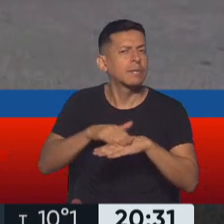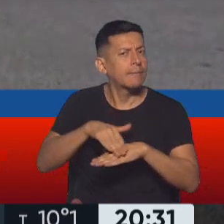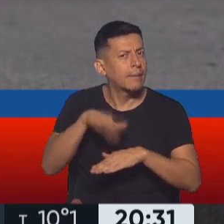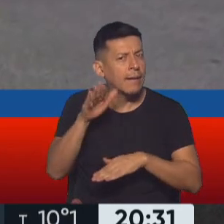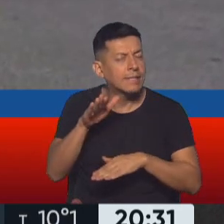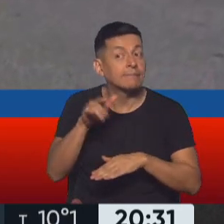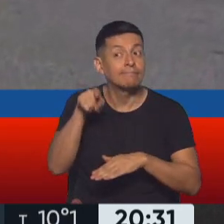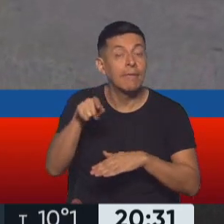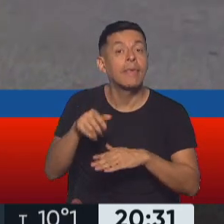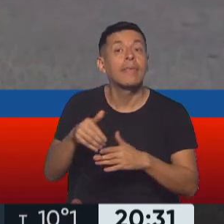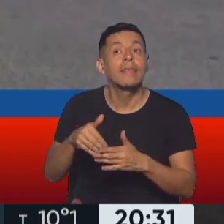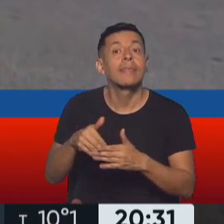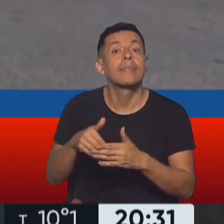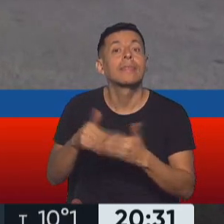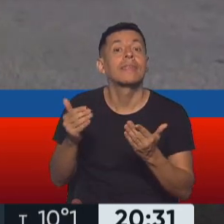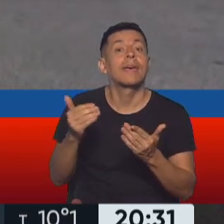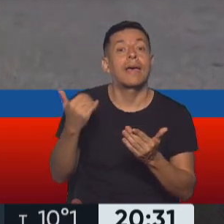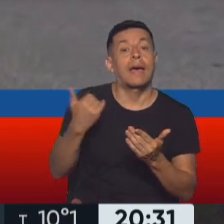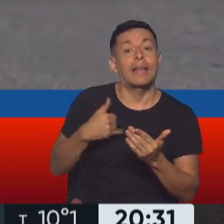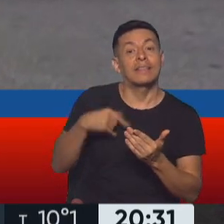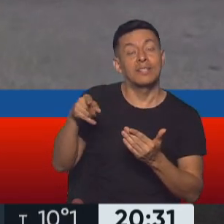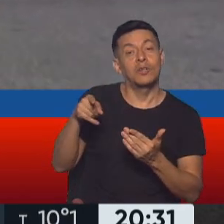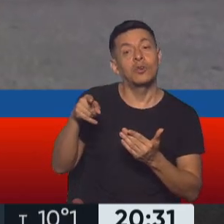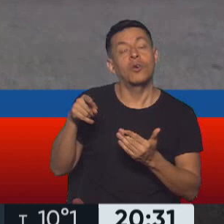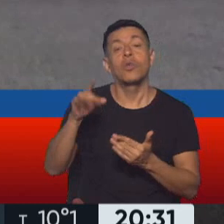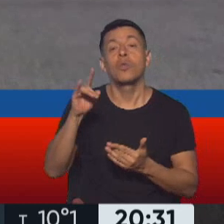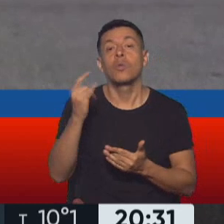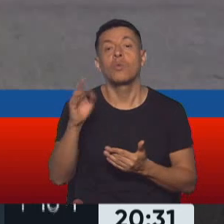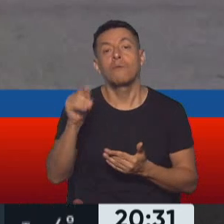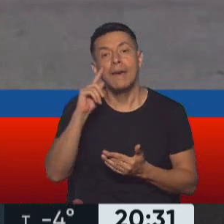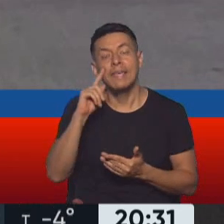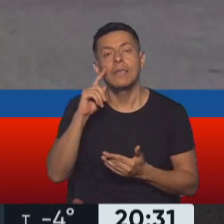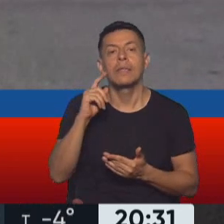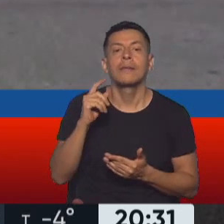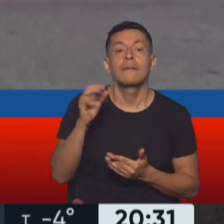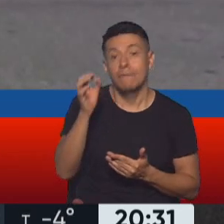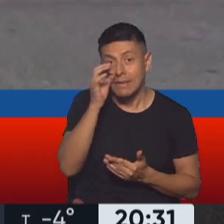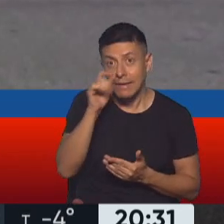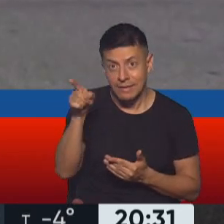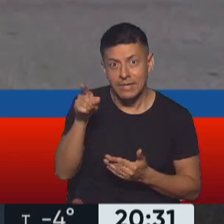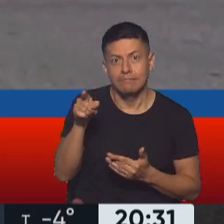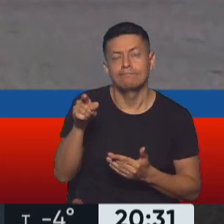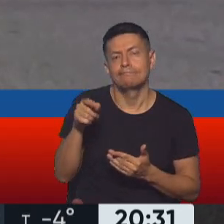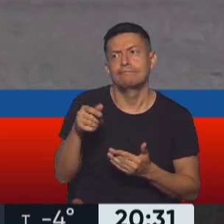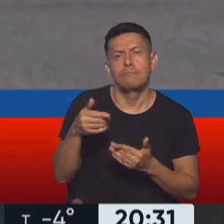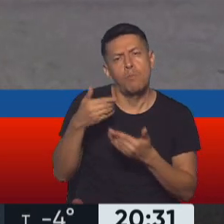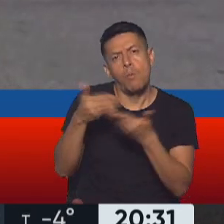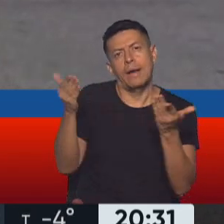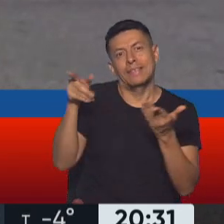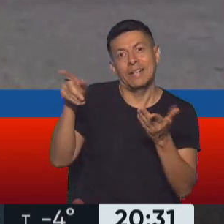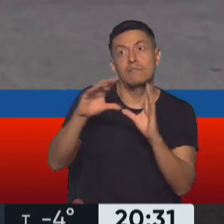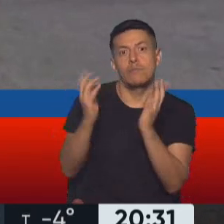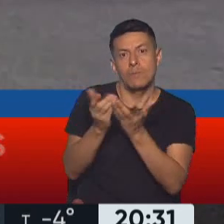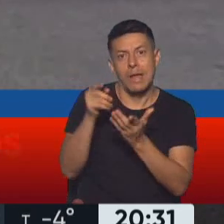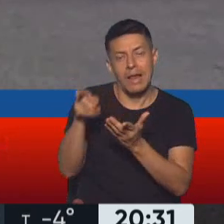el Día Argentino en la Expo Dubai 2020, la exposición más grande del mundo, que comenzó en octubre y